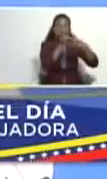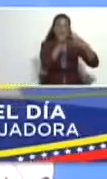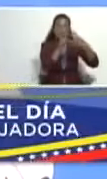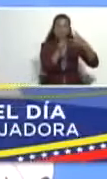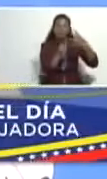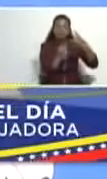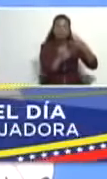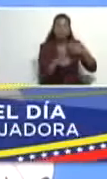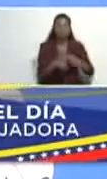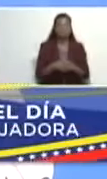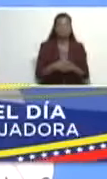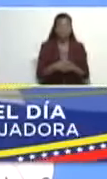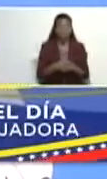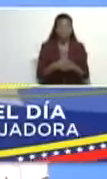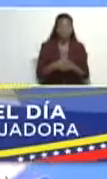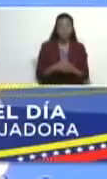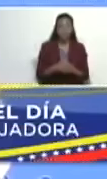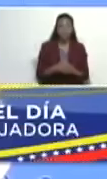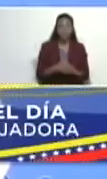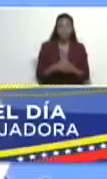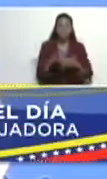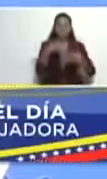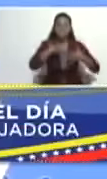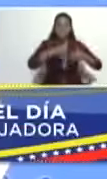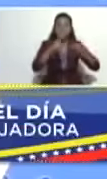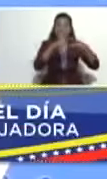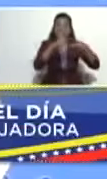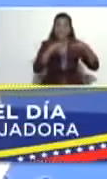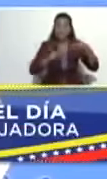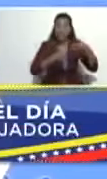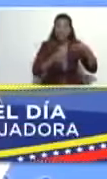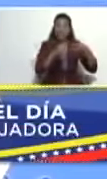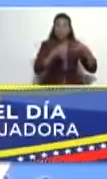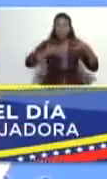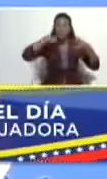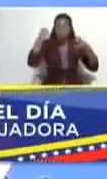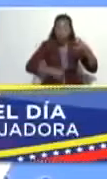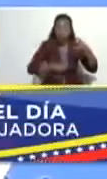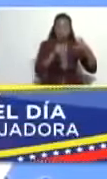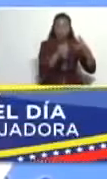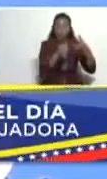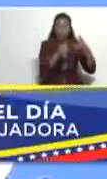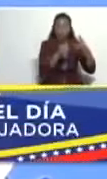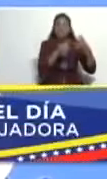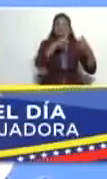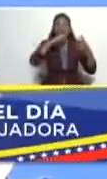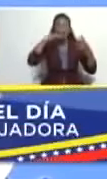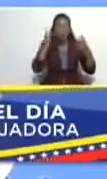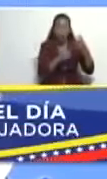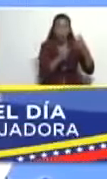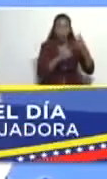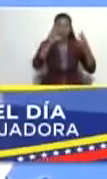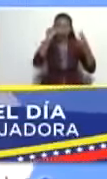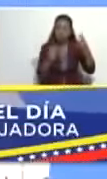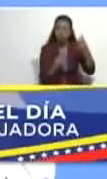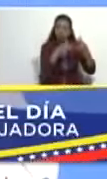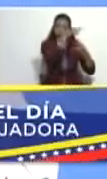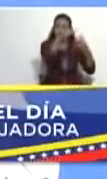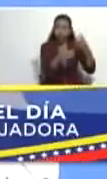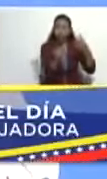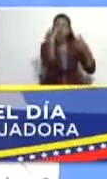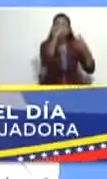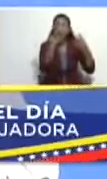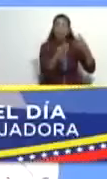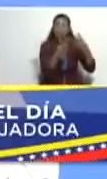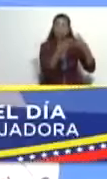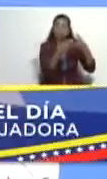4S, sano, seguro sabroso y soberano, las cuatro